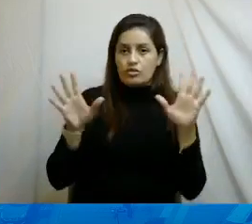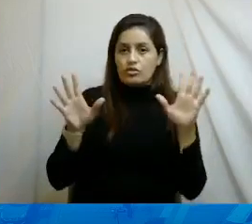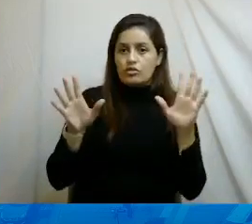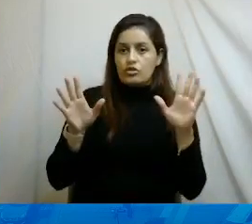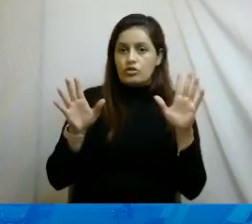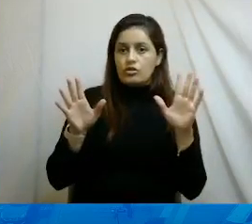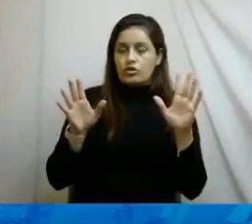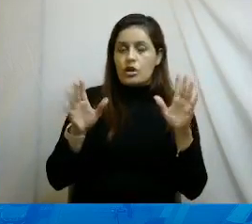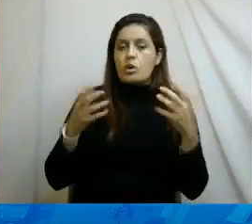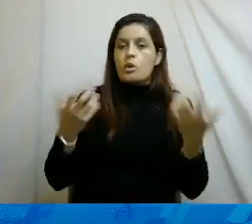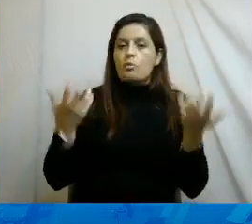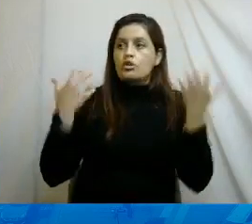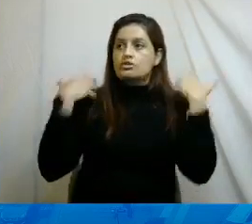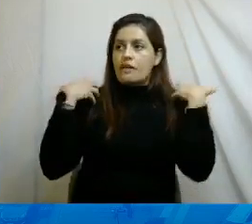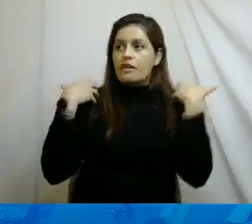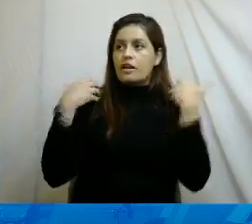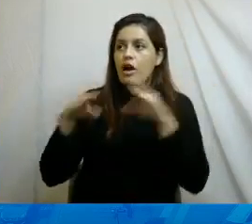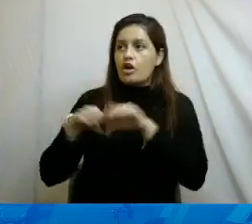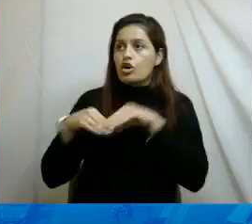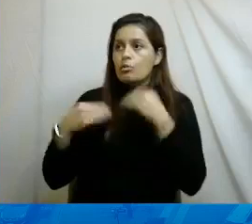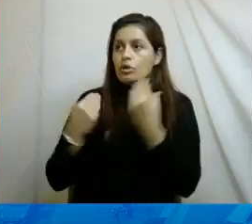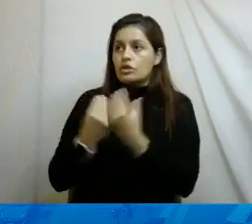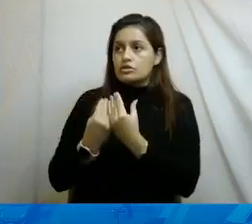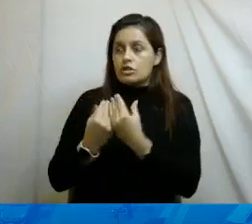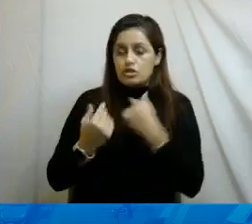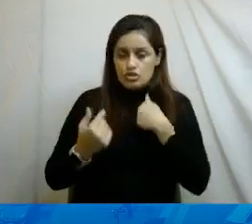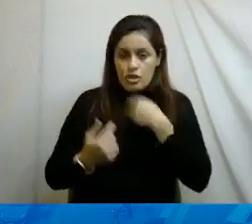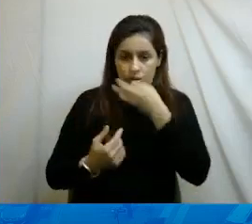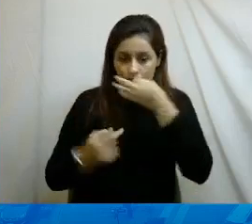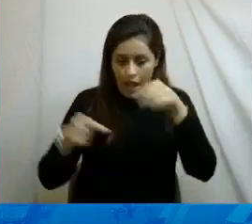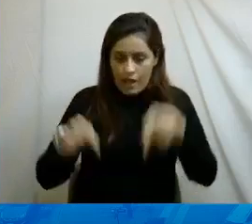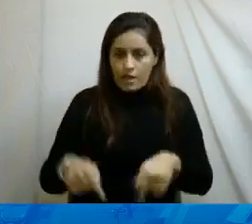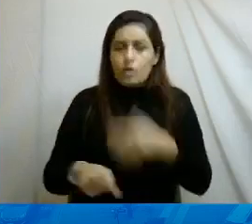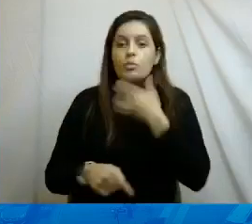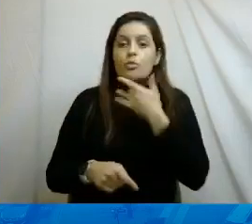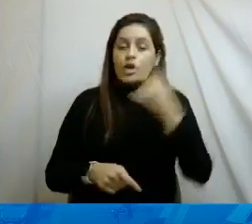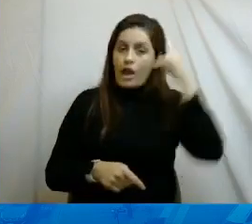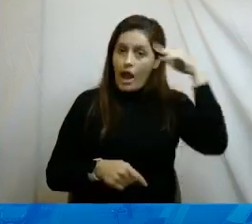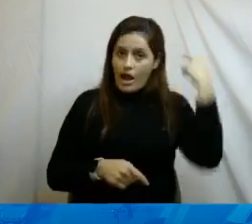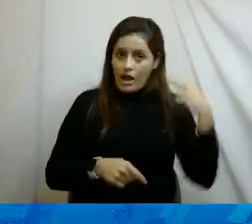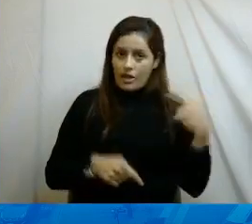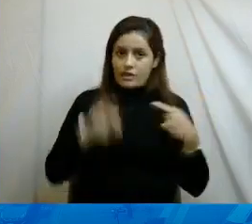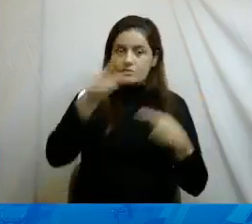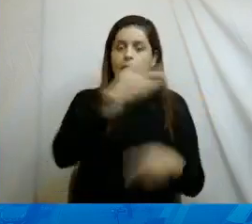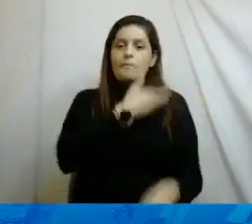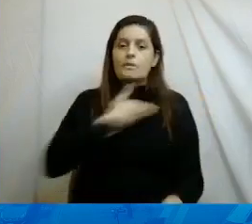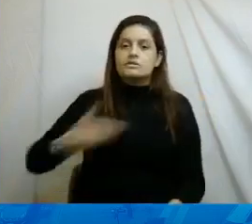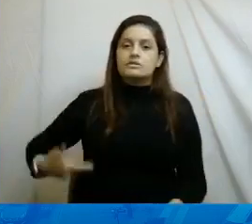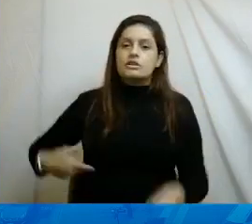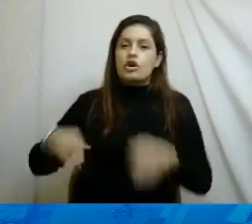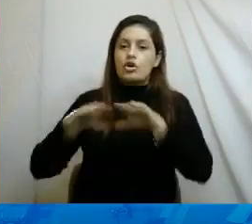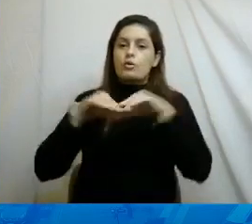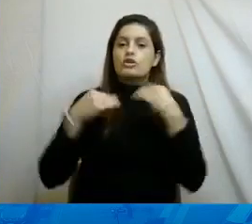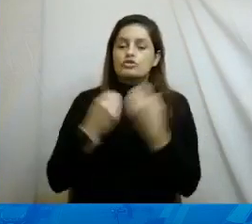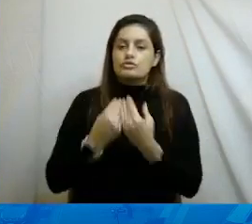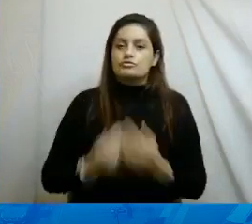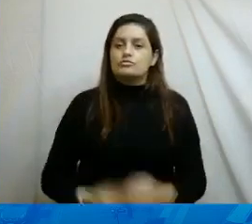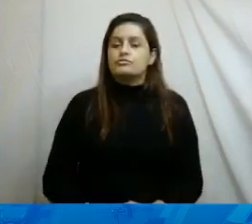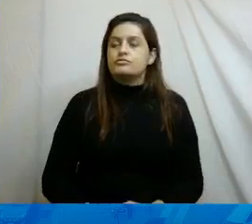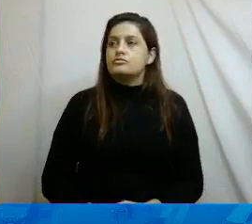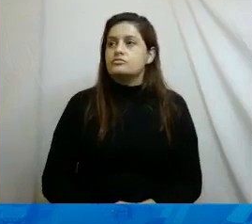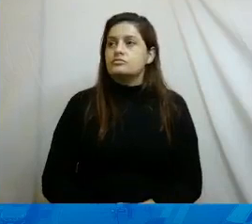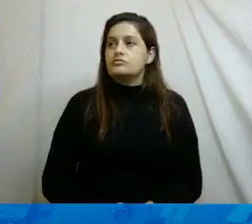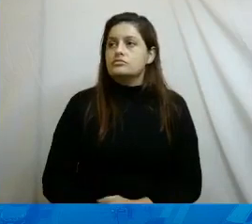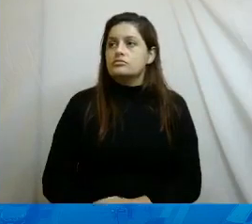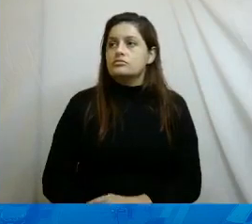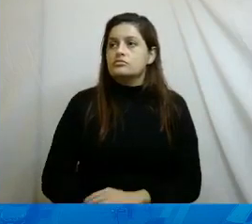la responsabilidad que ha tenido la corporación. Y lo he instalado aquí porque la alcaldesa preside esa corporación. Eso informarles.